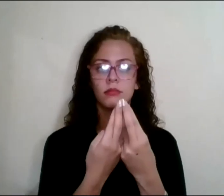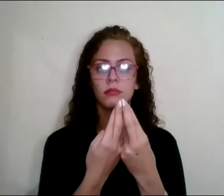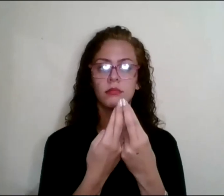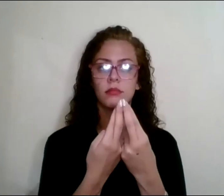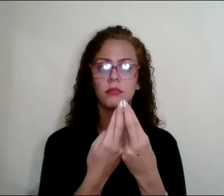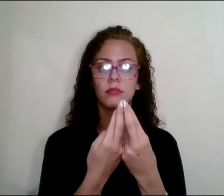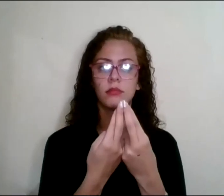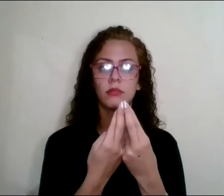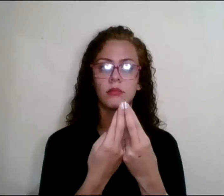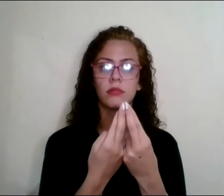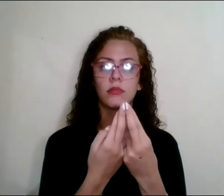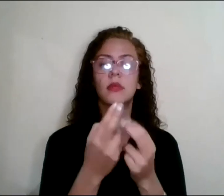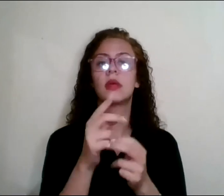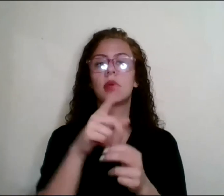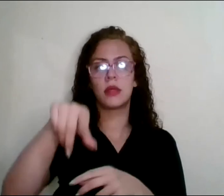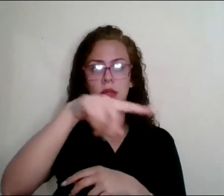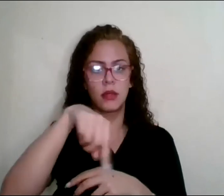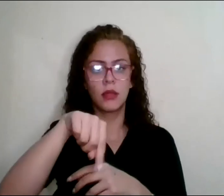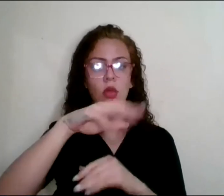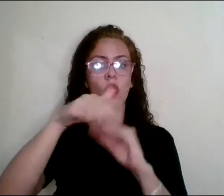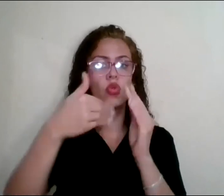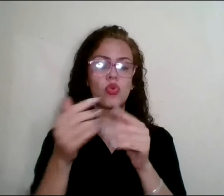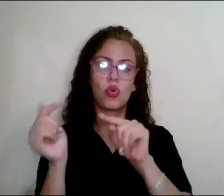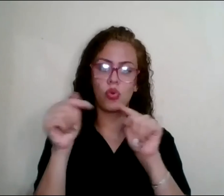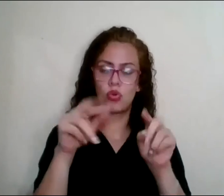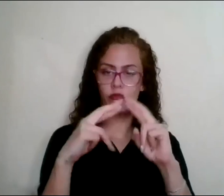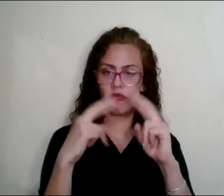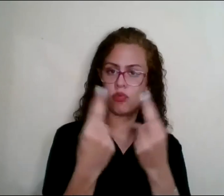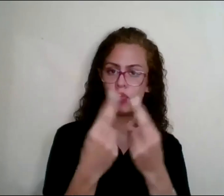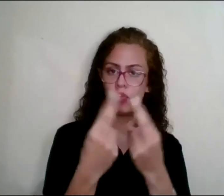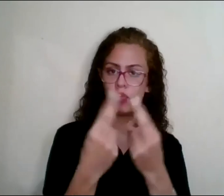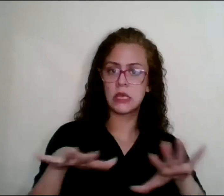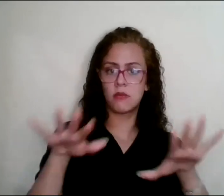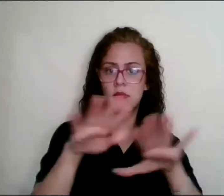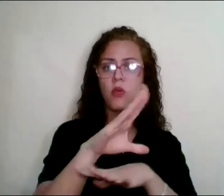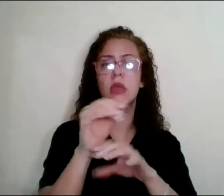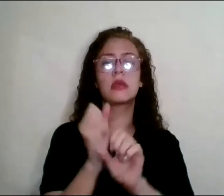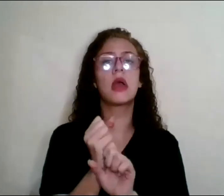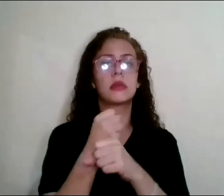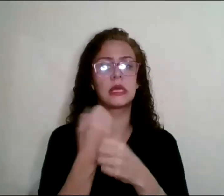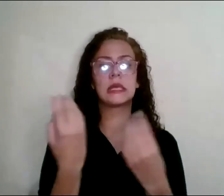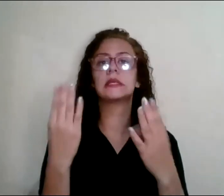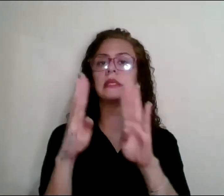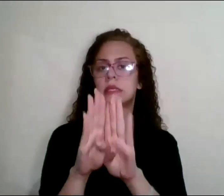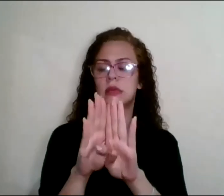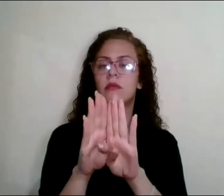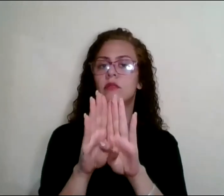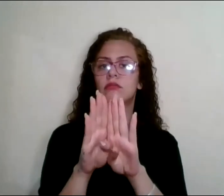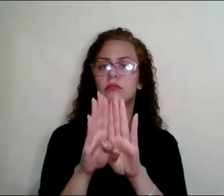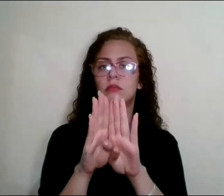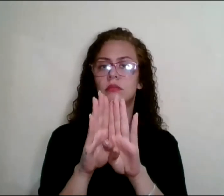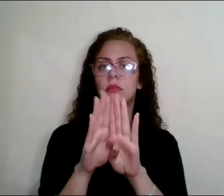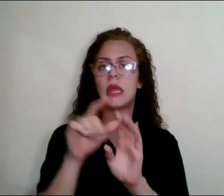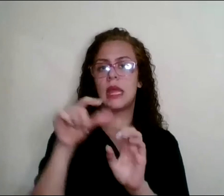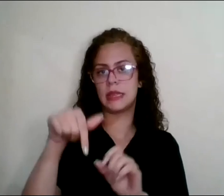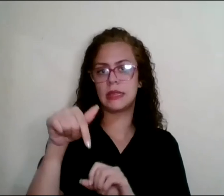reunirnos todos acá en este espacio y vamos a hacer el cierre de